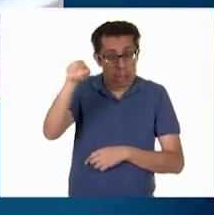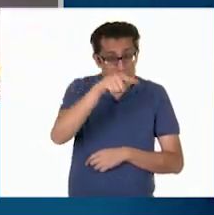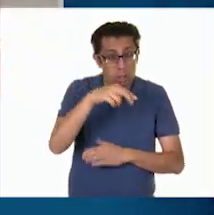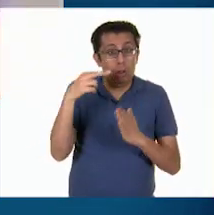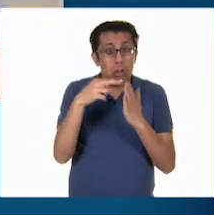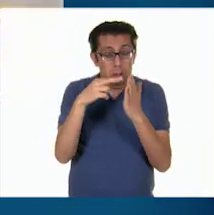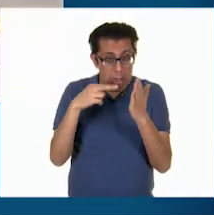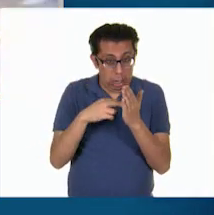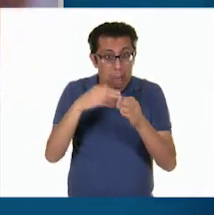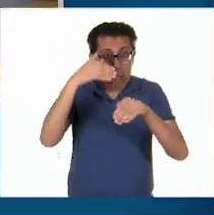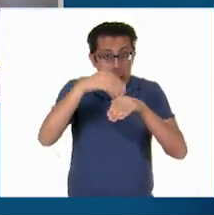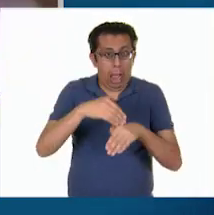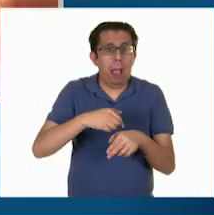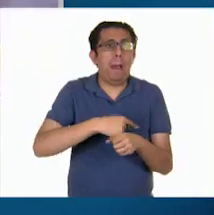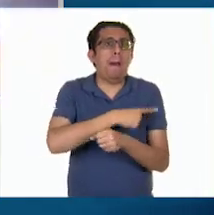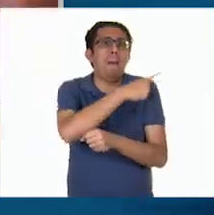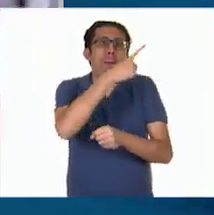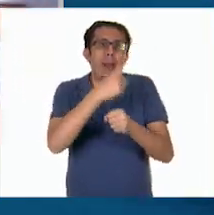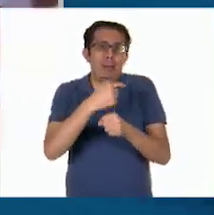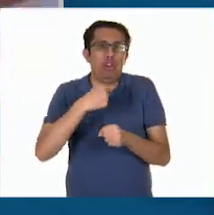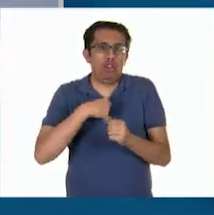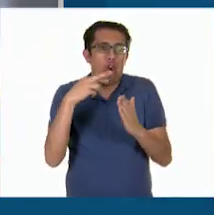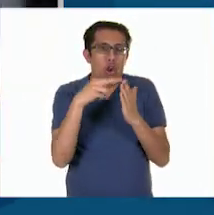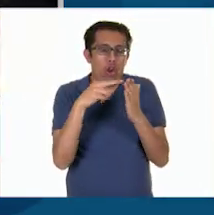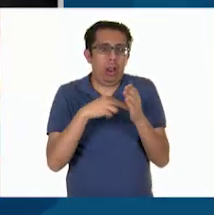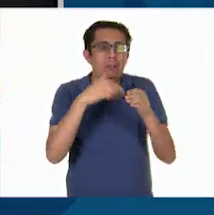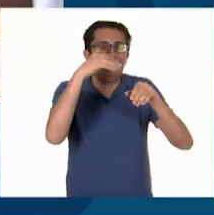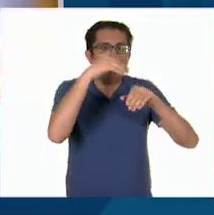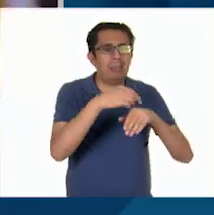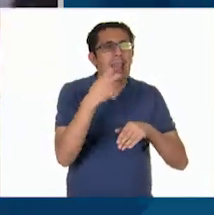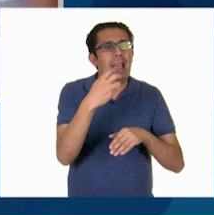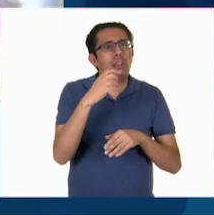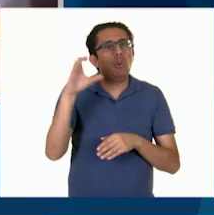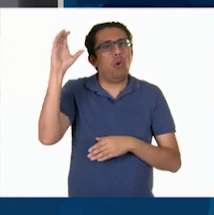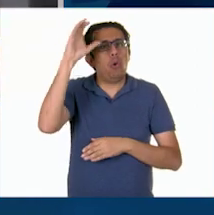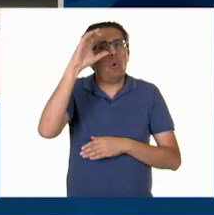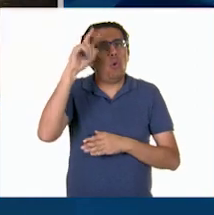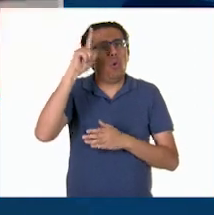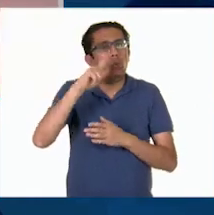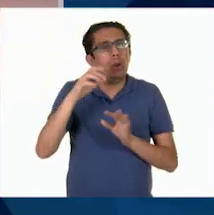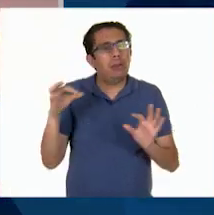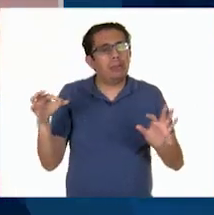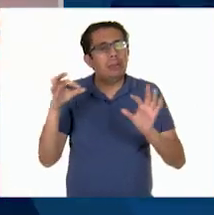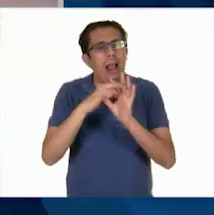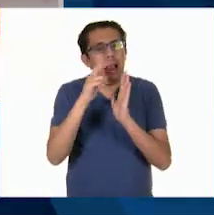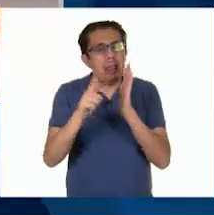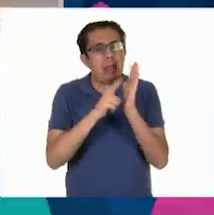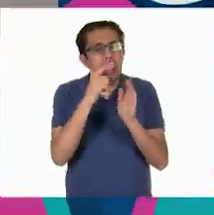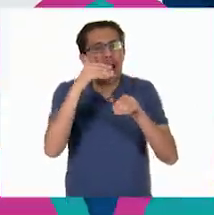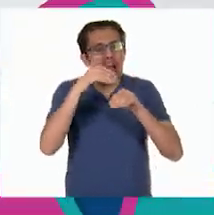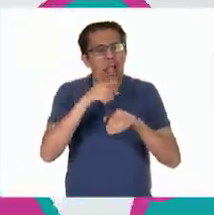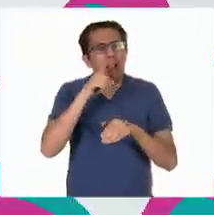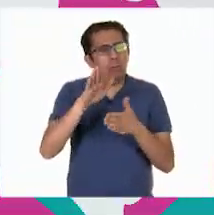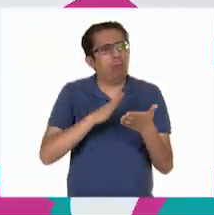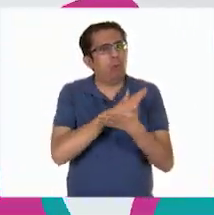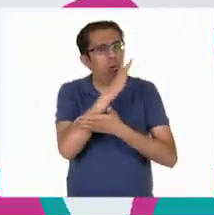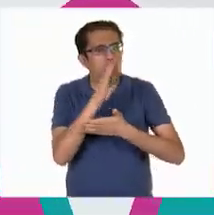también nosotros debemos cumplirlas. La cultura de la legalidad se fomenta desde la niñez. Acércate a la CNDH.